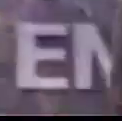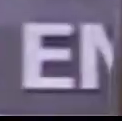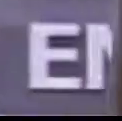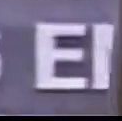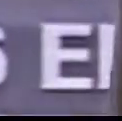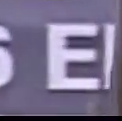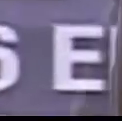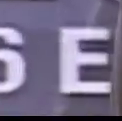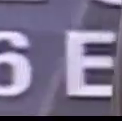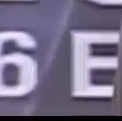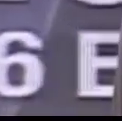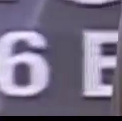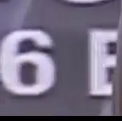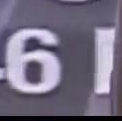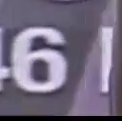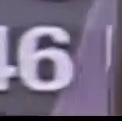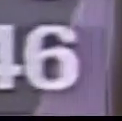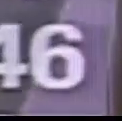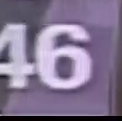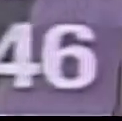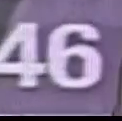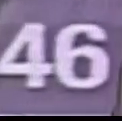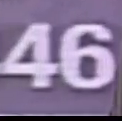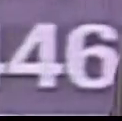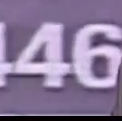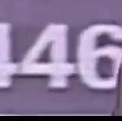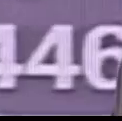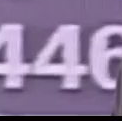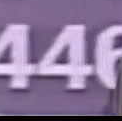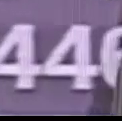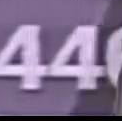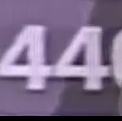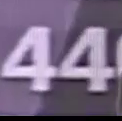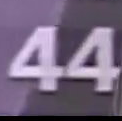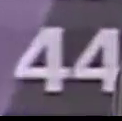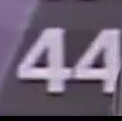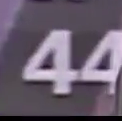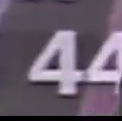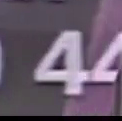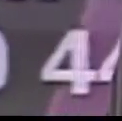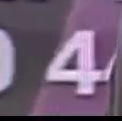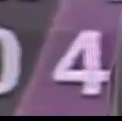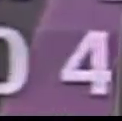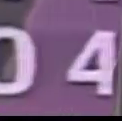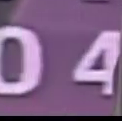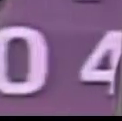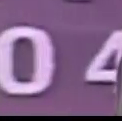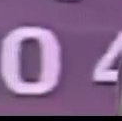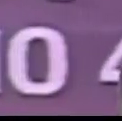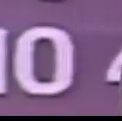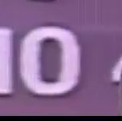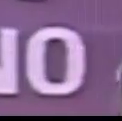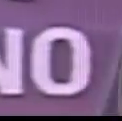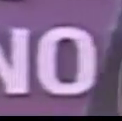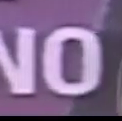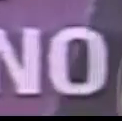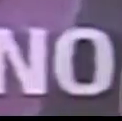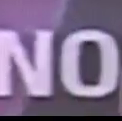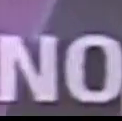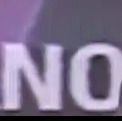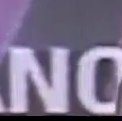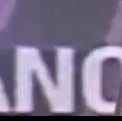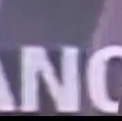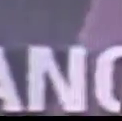se forjan las naciones, así nos formamos y forjamos los hombres. Vamos a salir adelante, que nos roben todo,